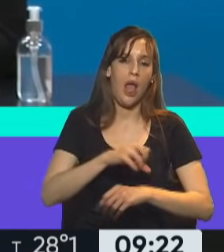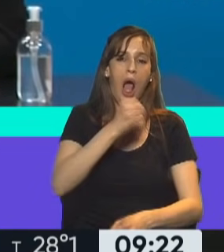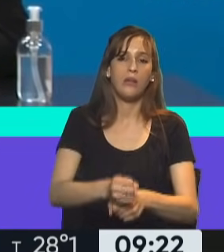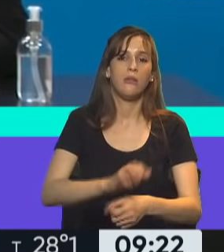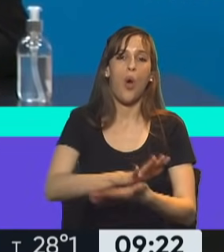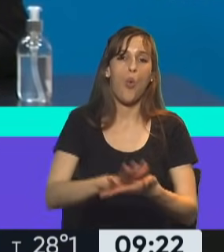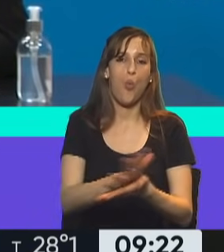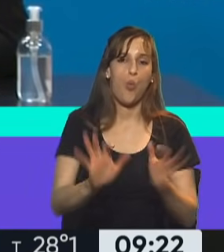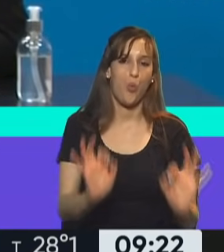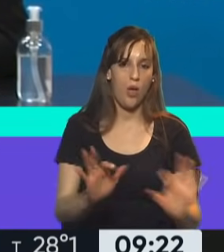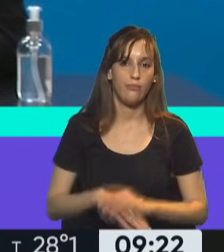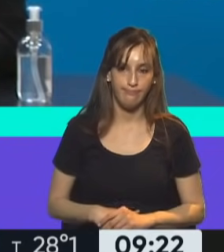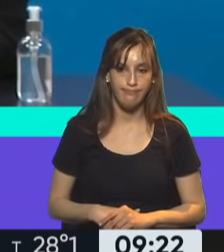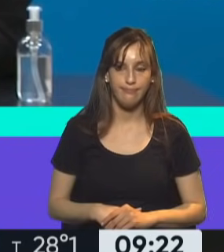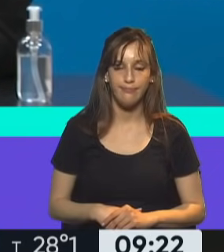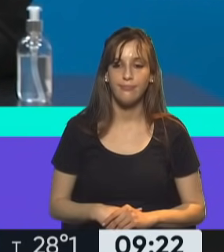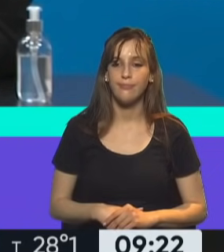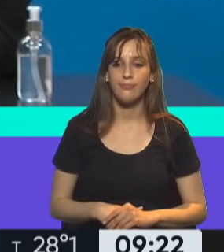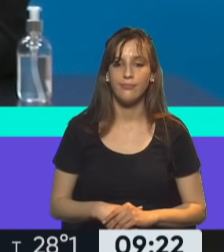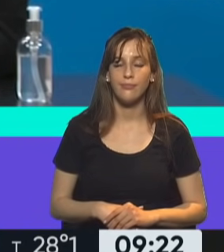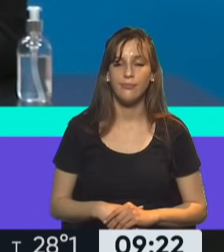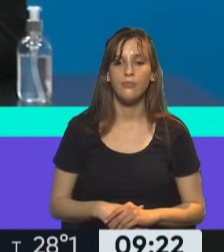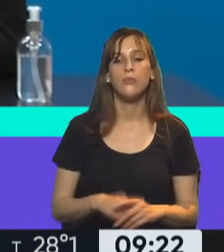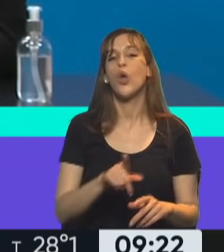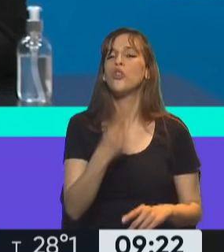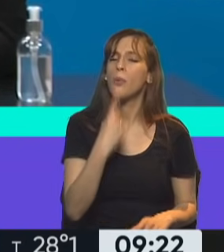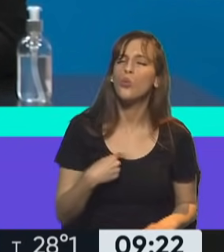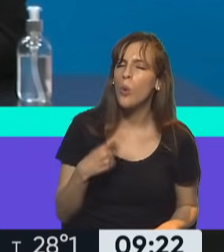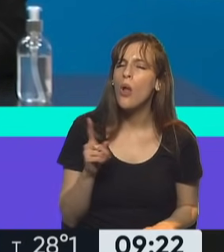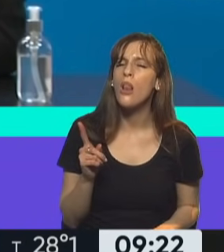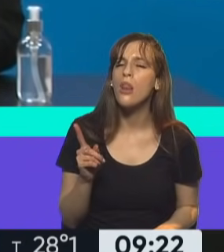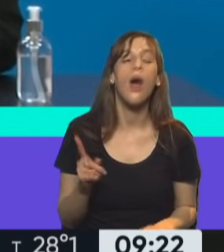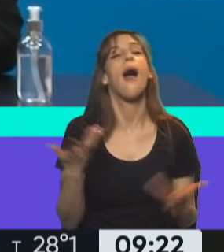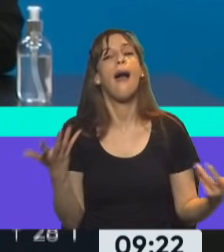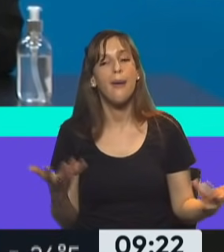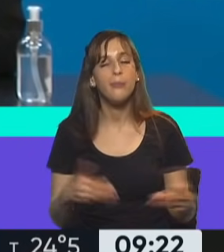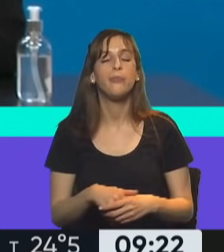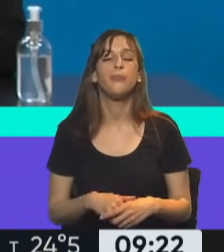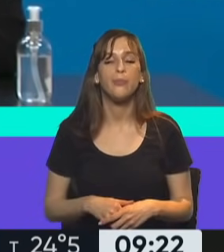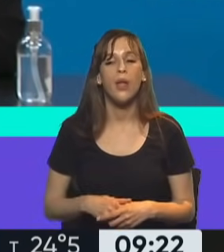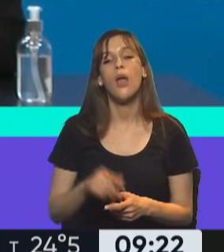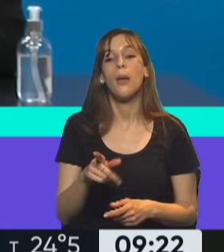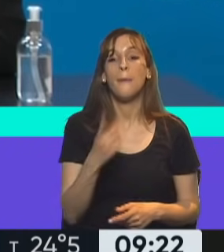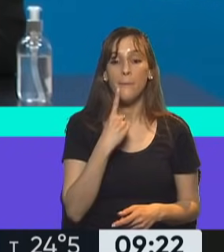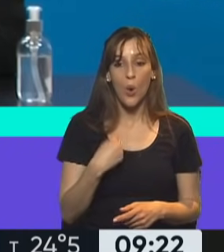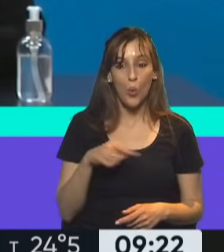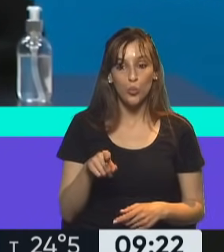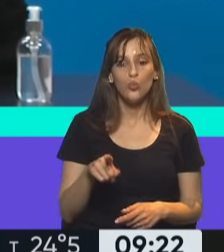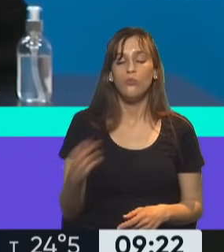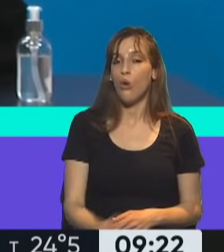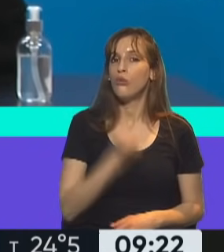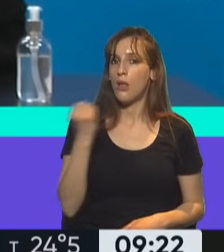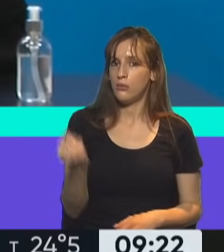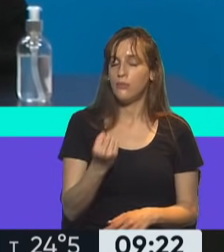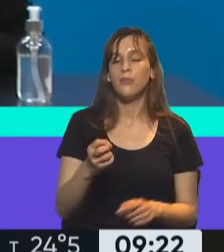vacunación para minimizar el riesgo. ¿La otra pregunta cuál es? esa pregunta es bien importante. La